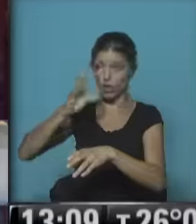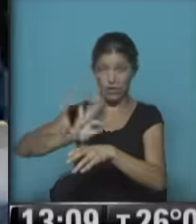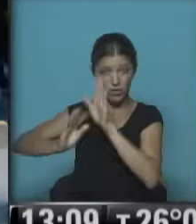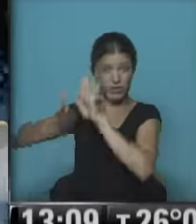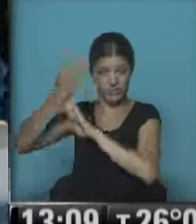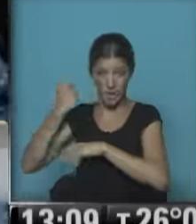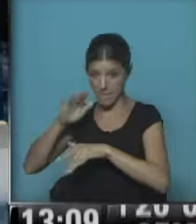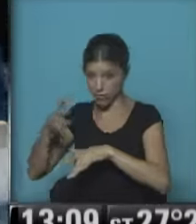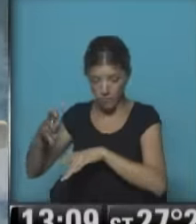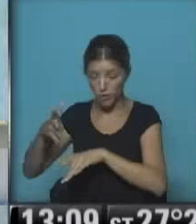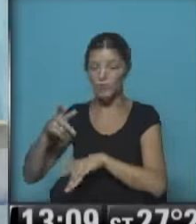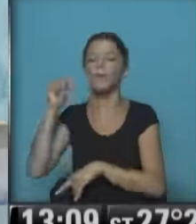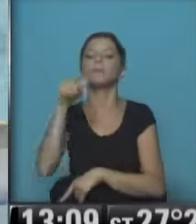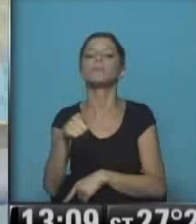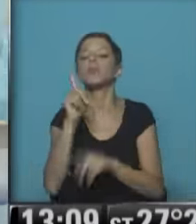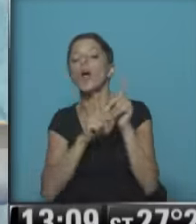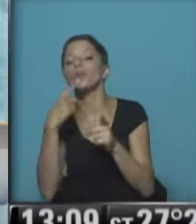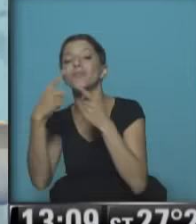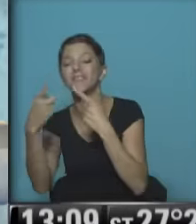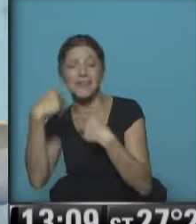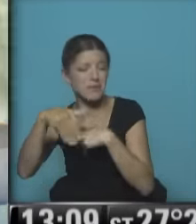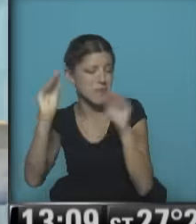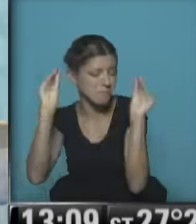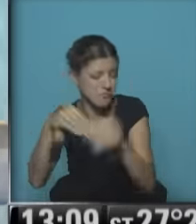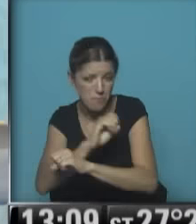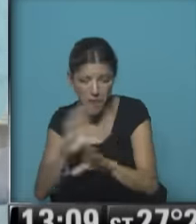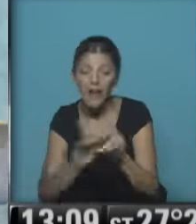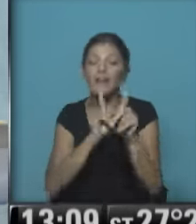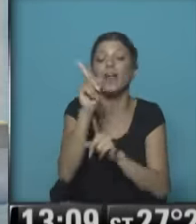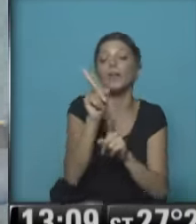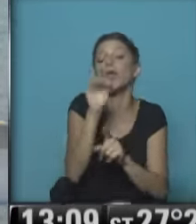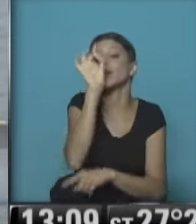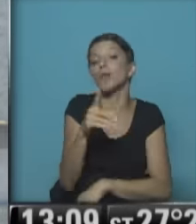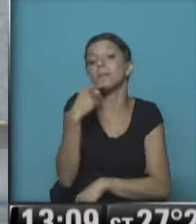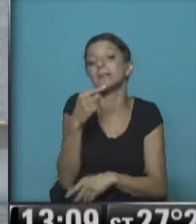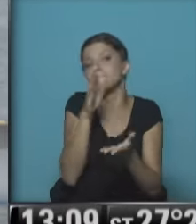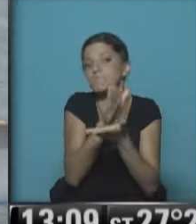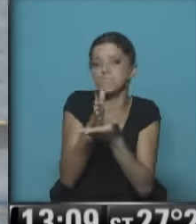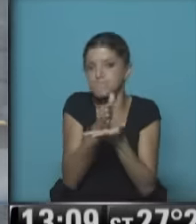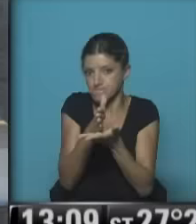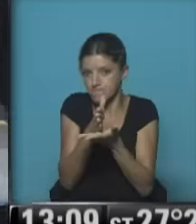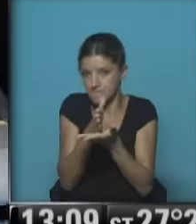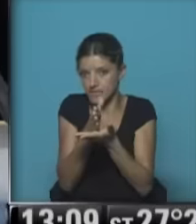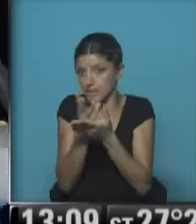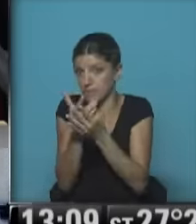años, la barrera entre los pronósticos catastróficos y los simplemente moderados se